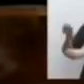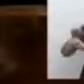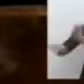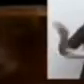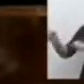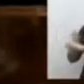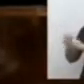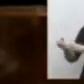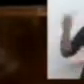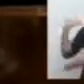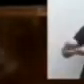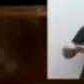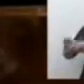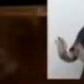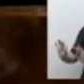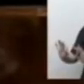Es muy sencillo.